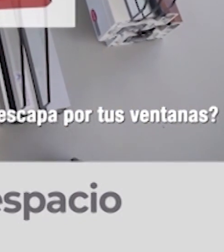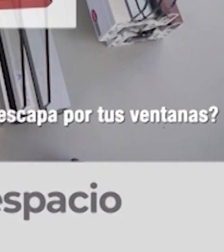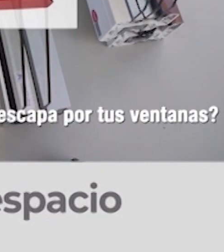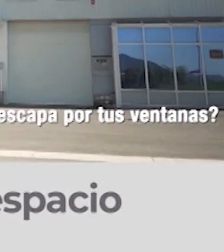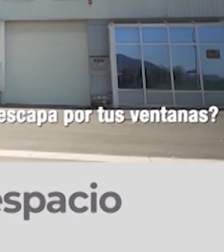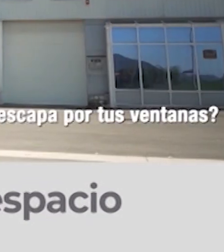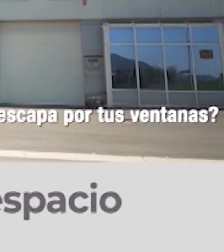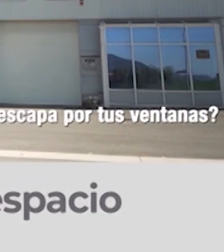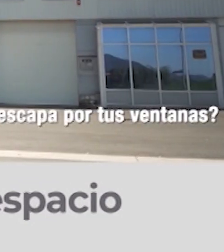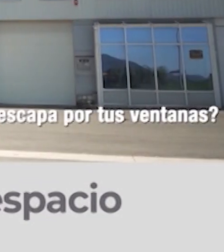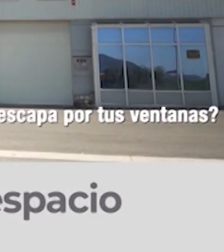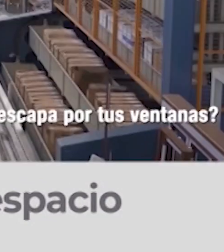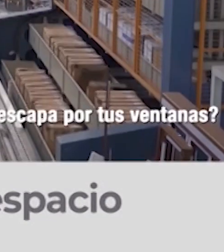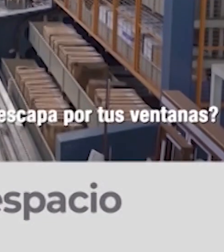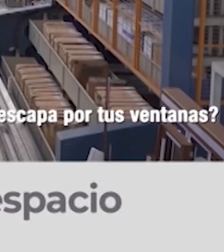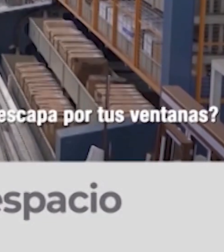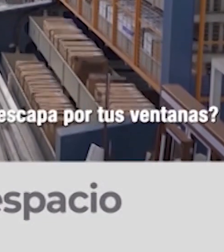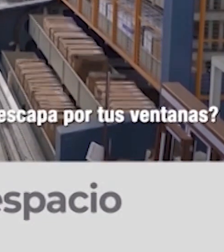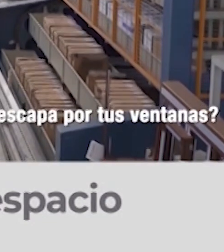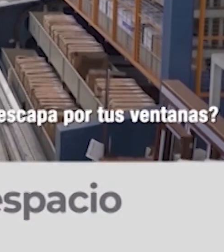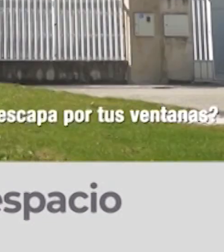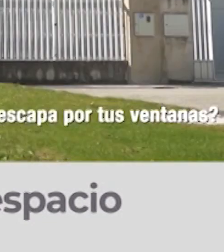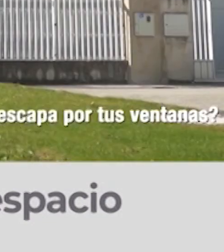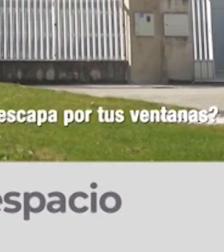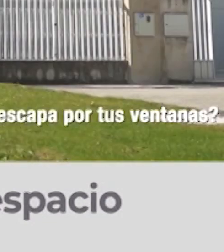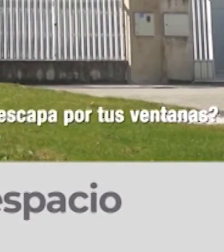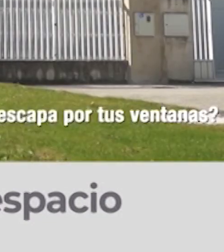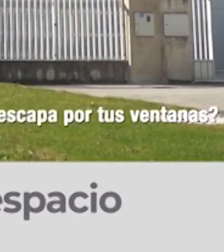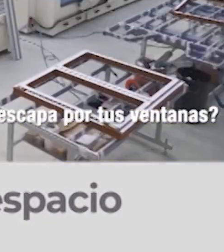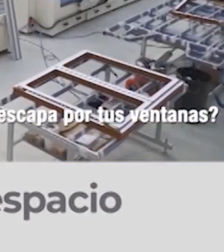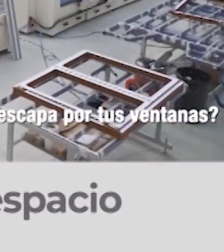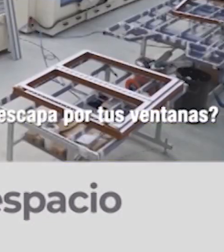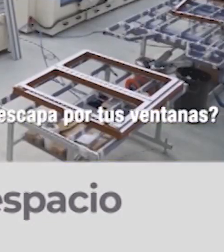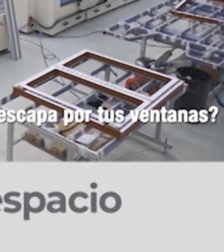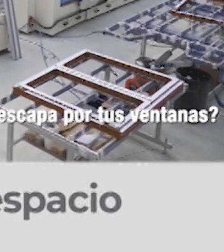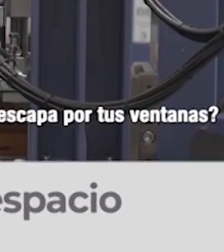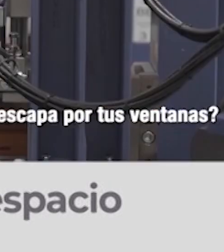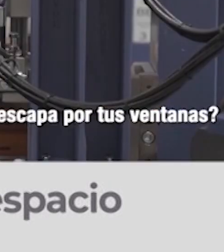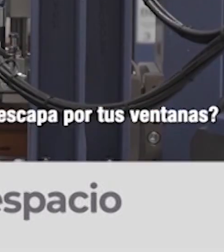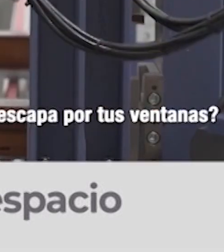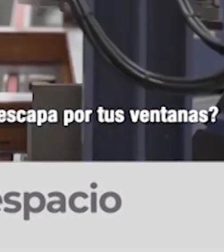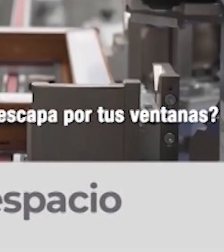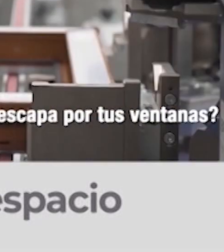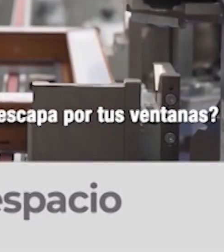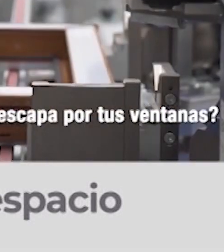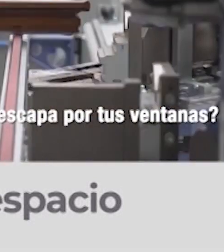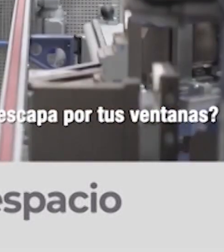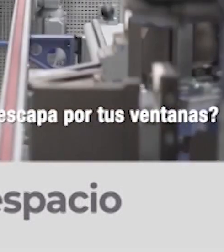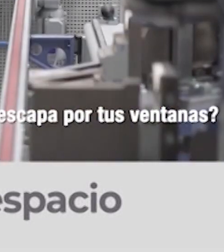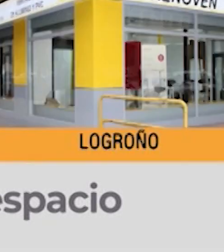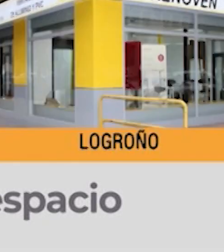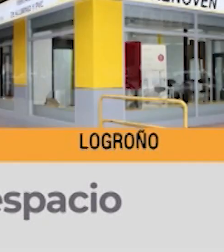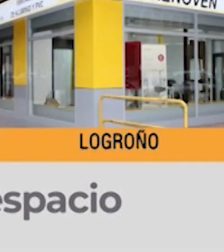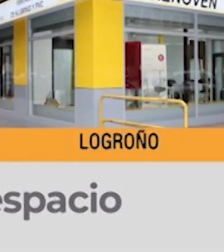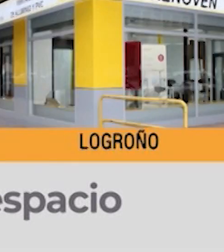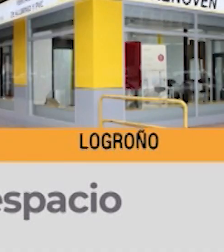consumo casi nulo. Renoven dispone de un centro exclusivo de fabricación de estas ventanas único en Navarra. Además, disponemos de instalaciones en toda la zona